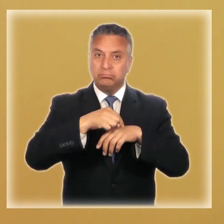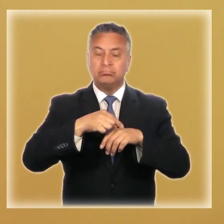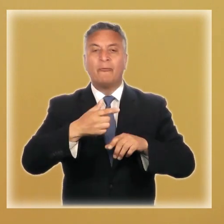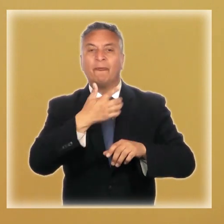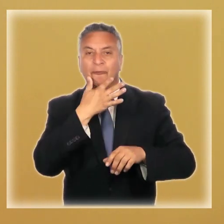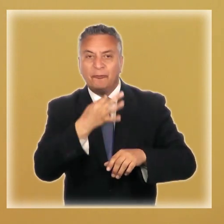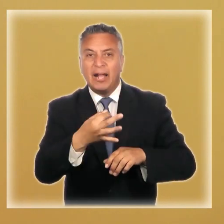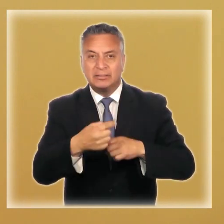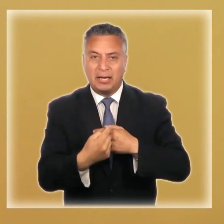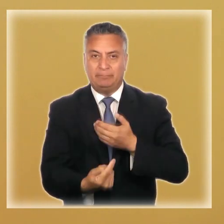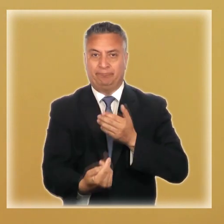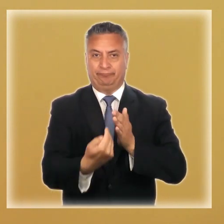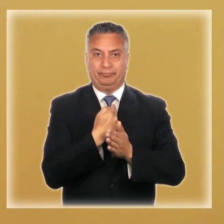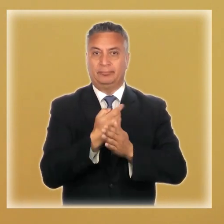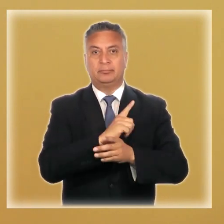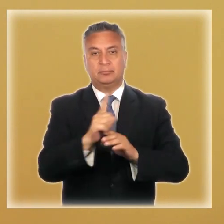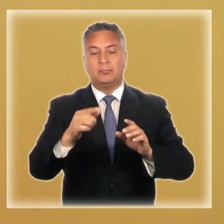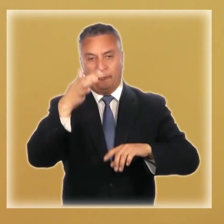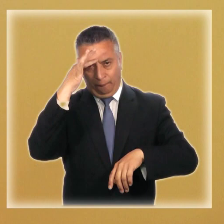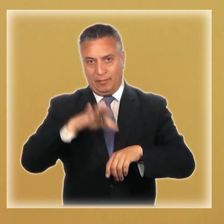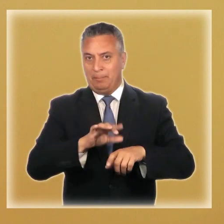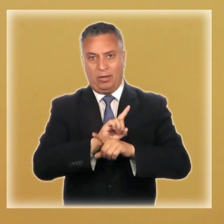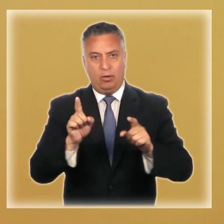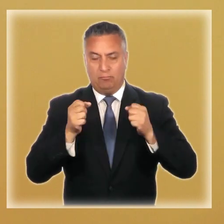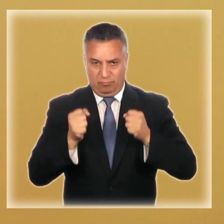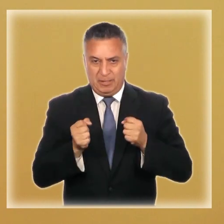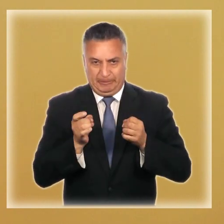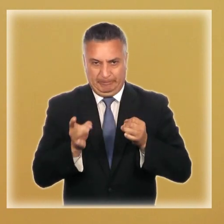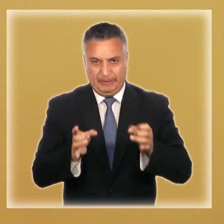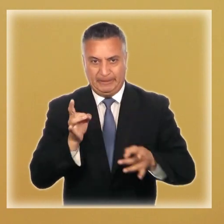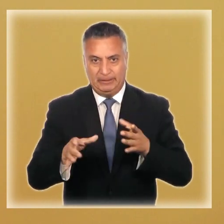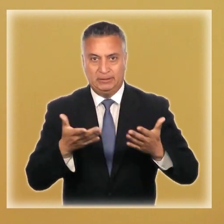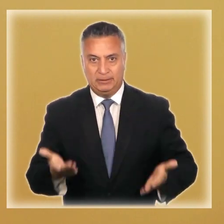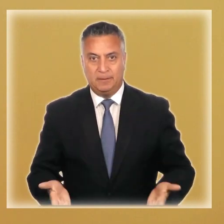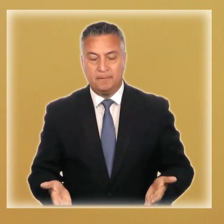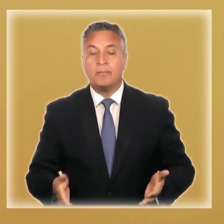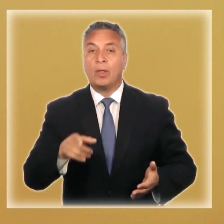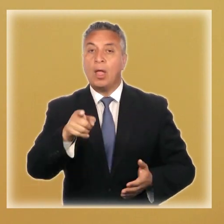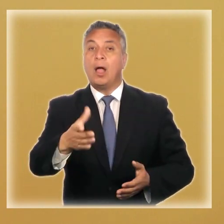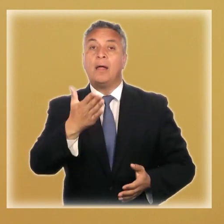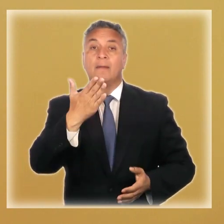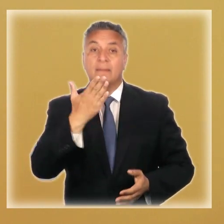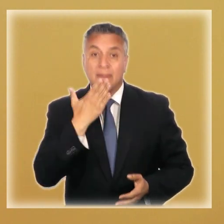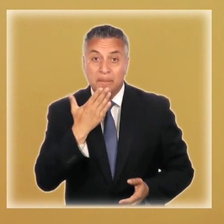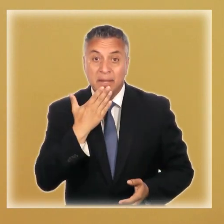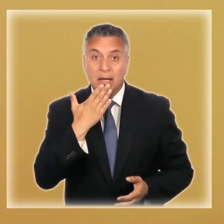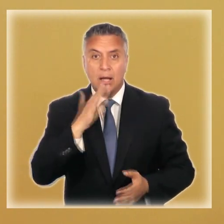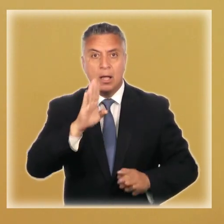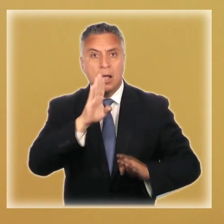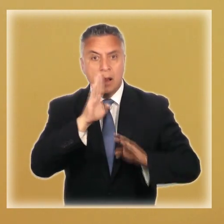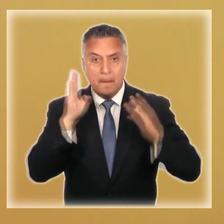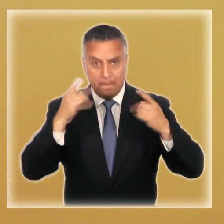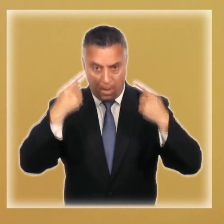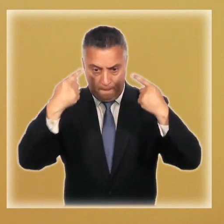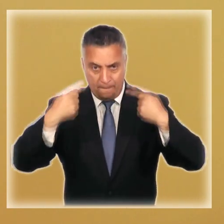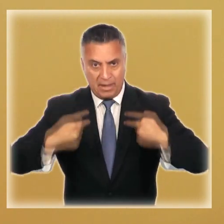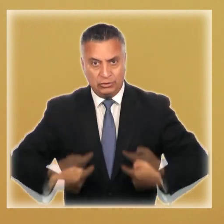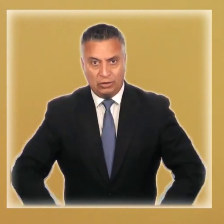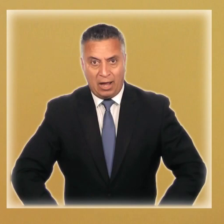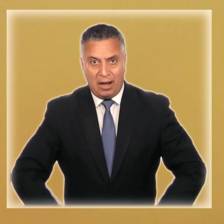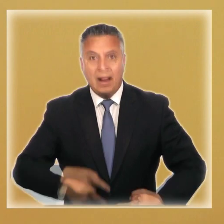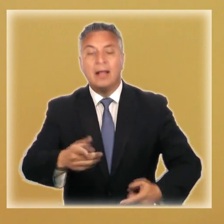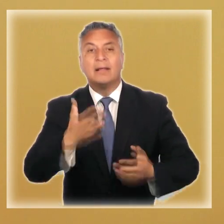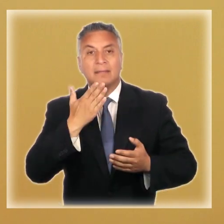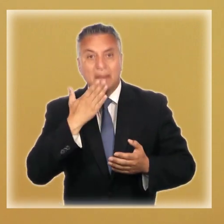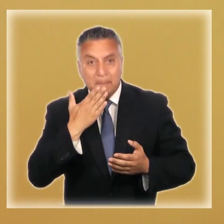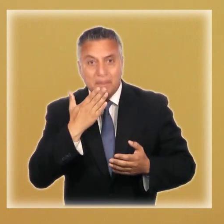no penetre a nuestro organismo y nos infecte. Es importante también mantener una higiene no solamente personal, que nos va a